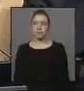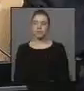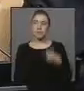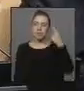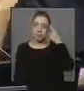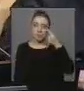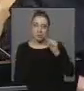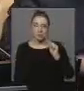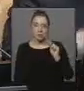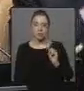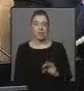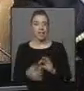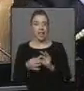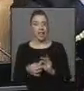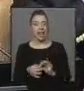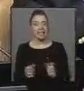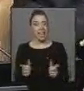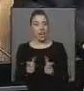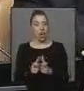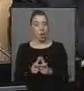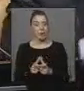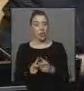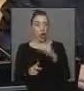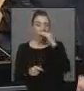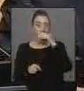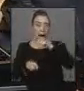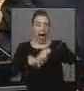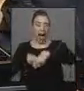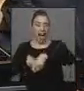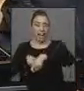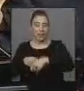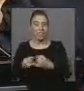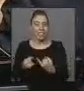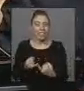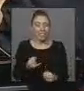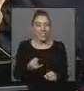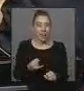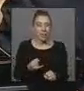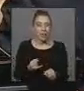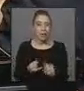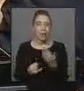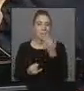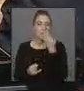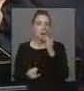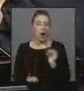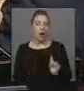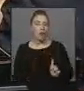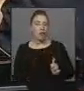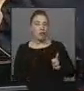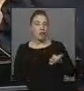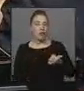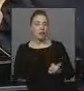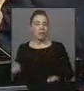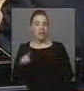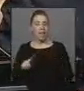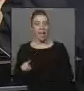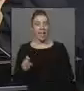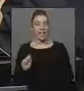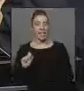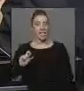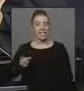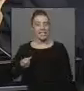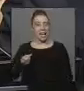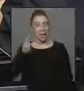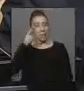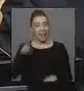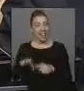Sin embargo, gracias a la Comisión de Agricultura y finalmente a la mejor voluntad que tuvo el SAG para